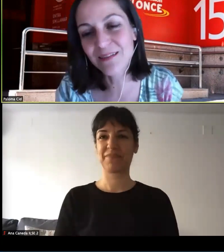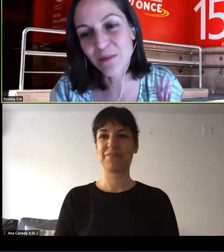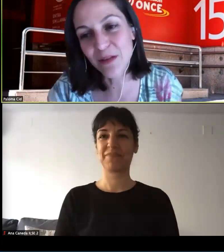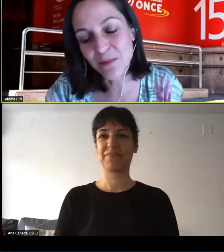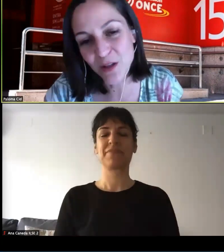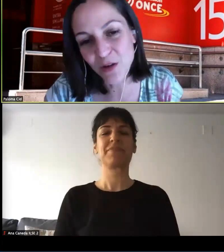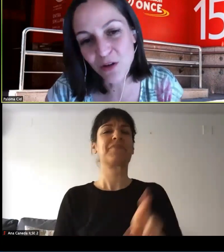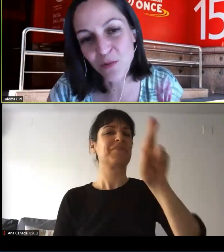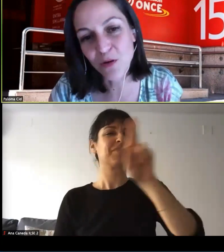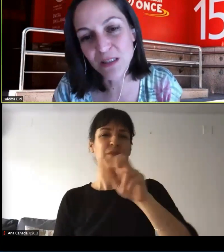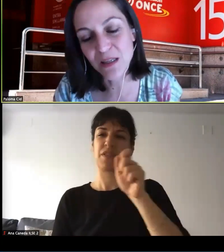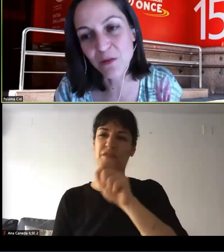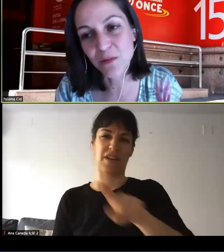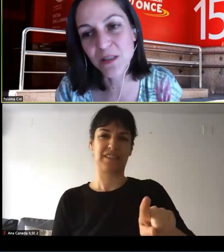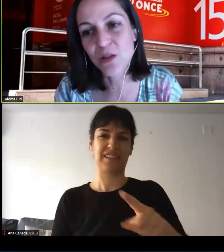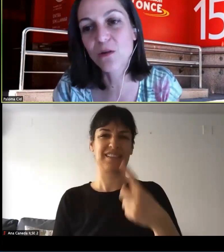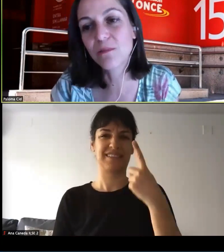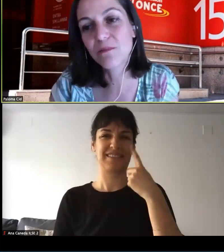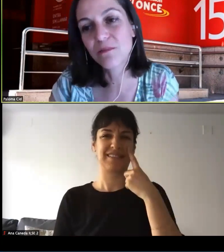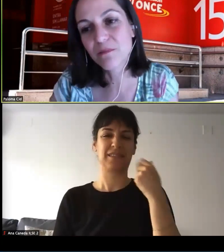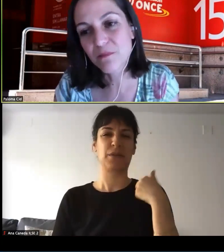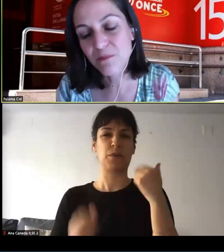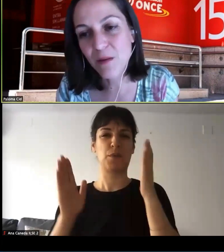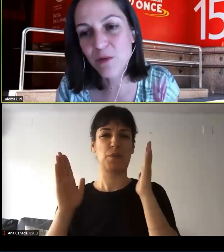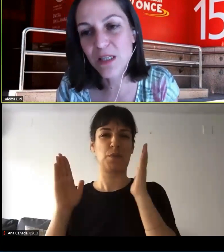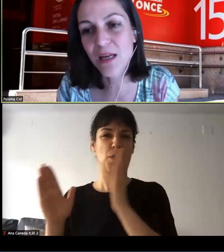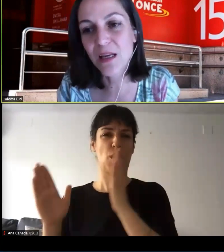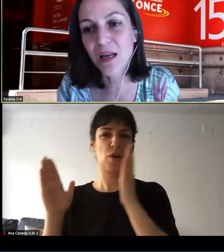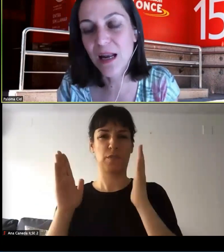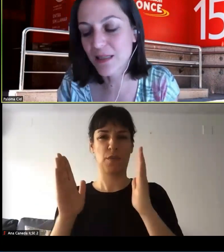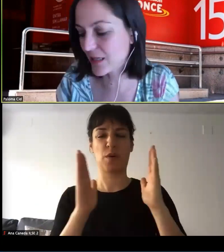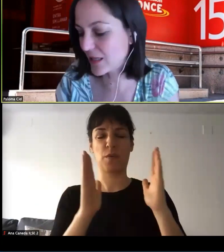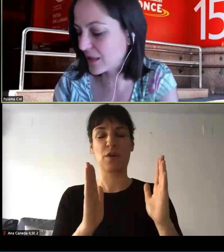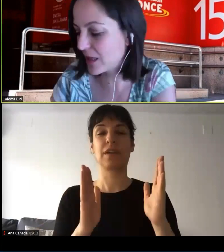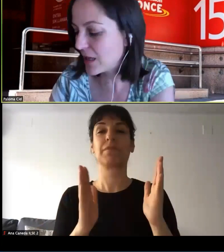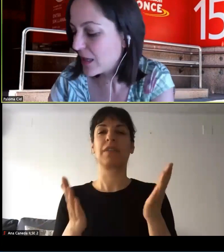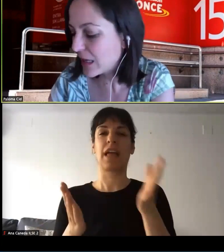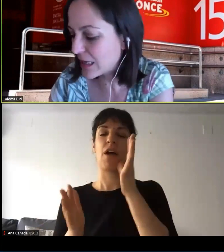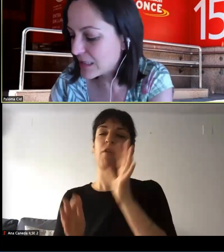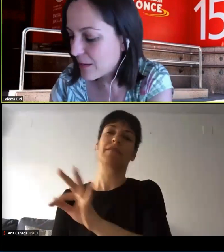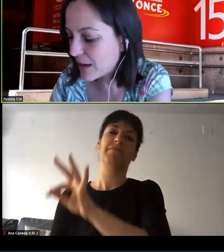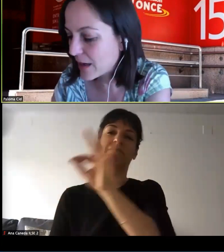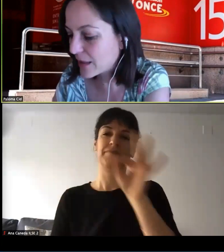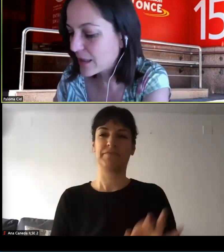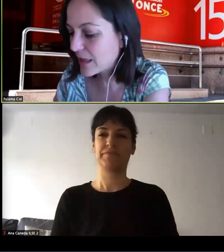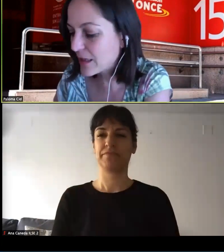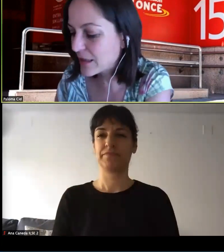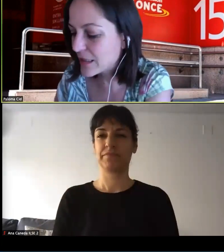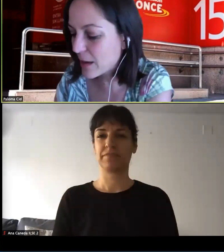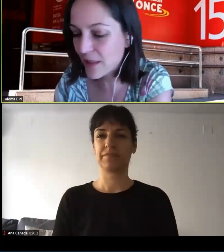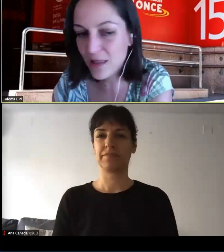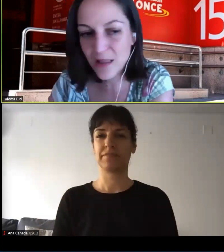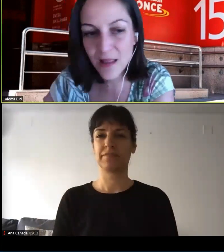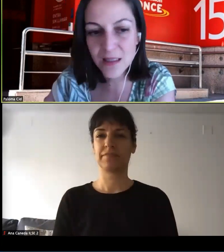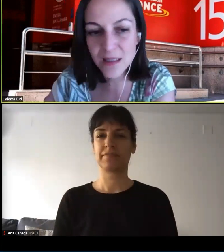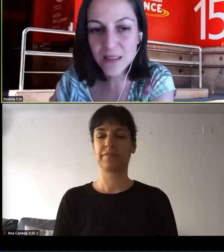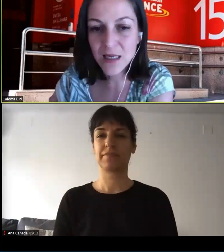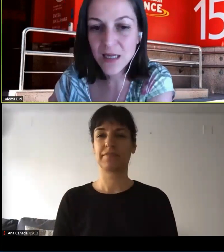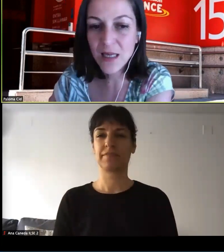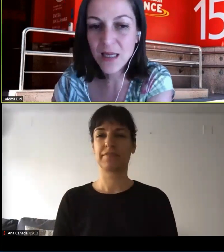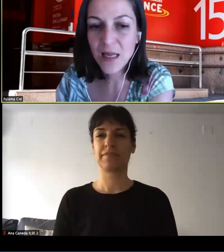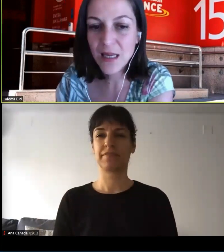repetir, ya habéis visto los bloques que hemos visto. Vamos a ir al siguiente, que es hablar de